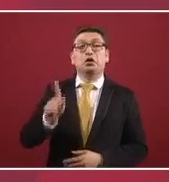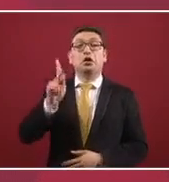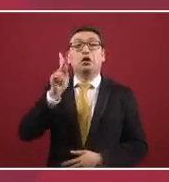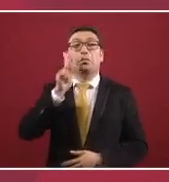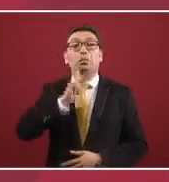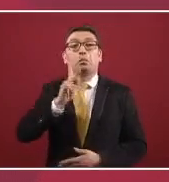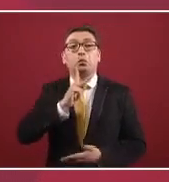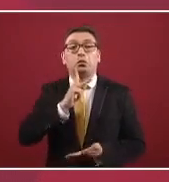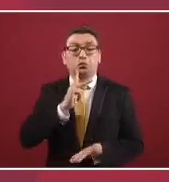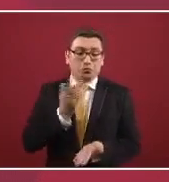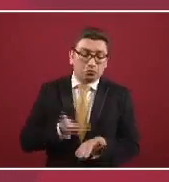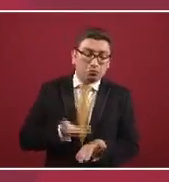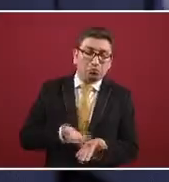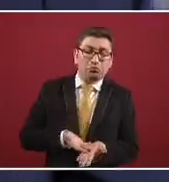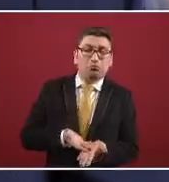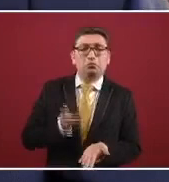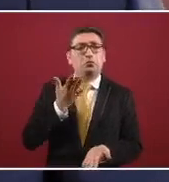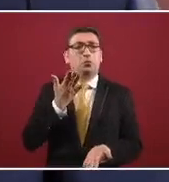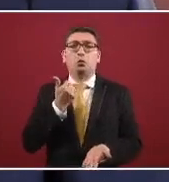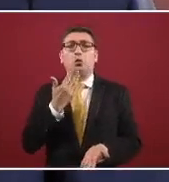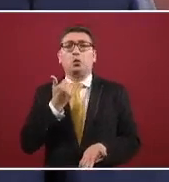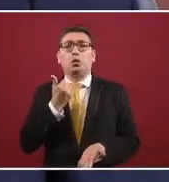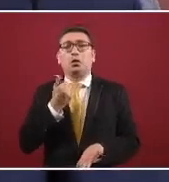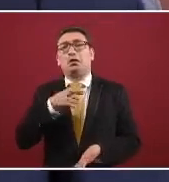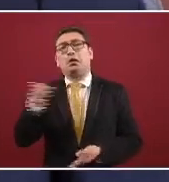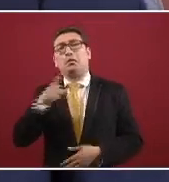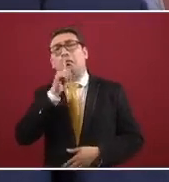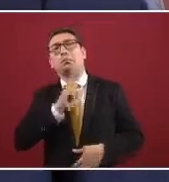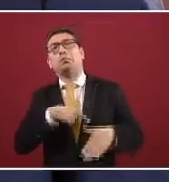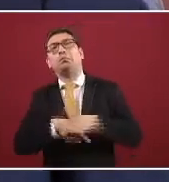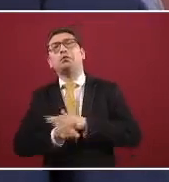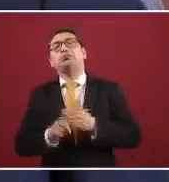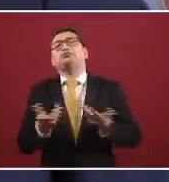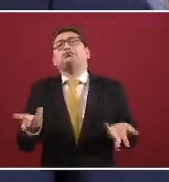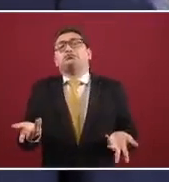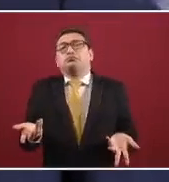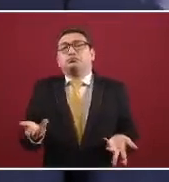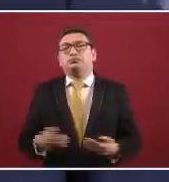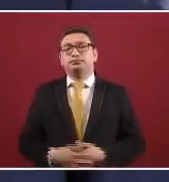pruebas, si no hay evidencias, si no es cierto,